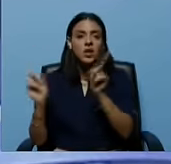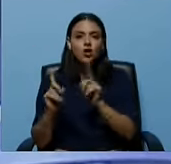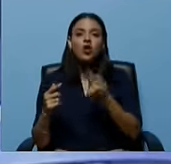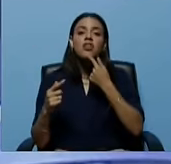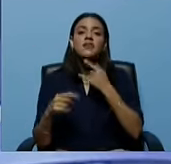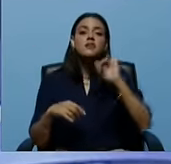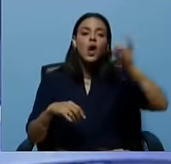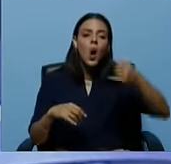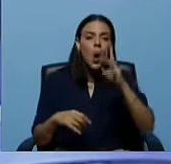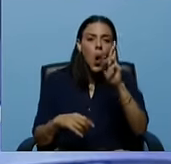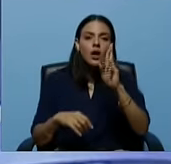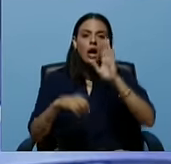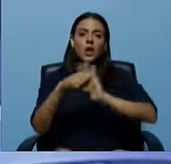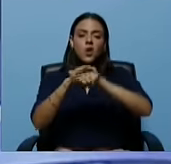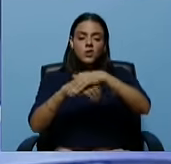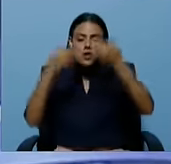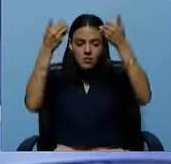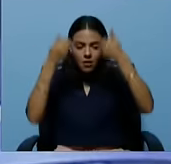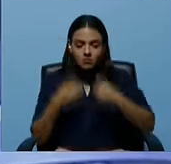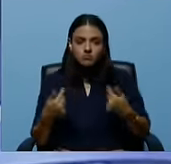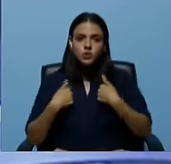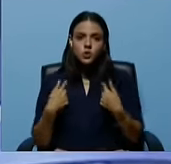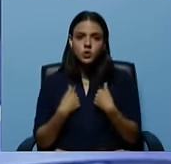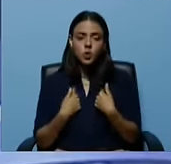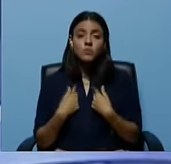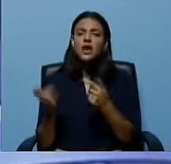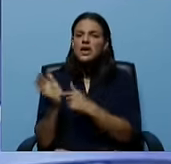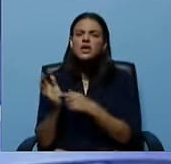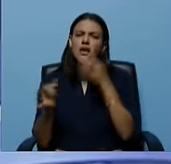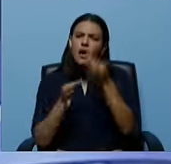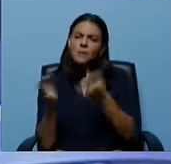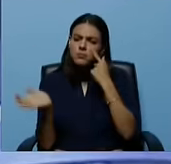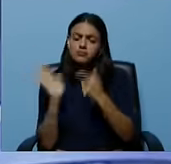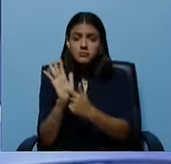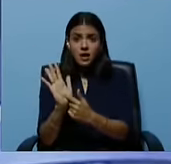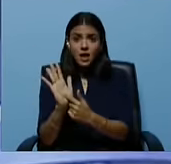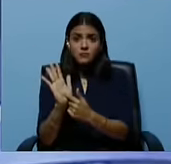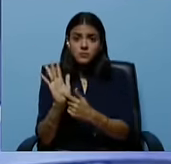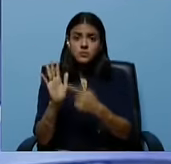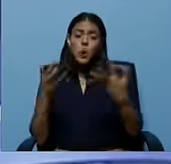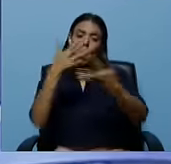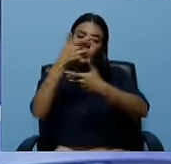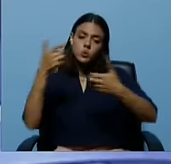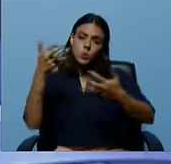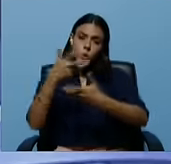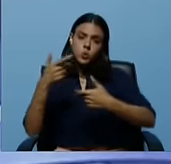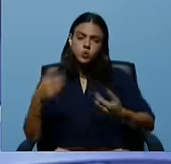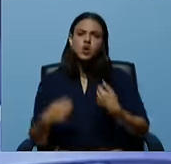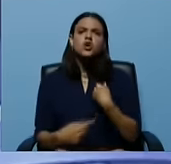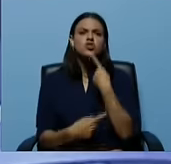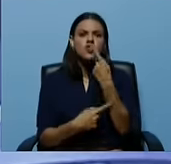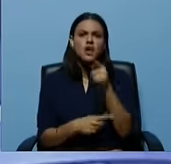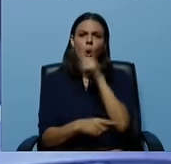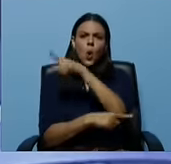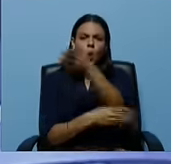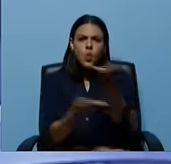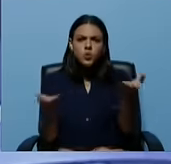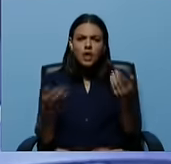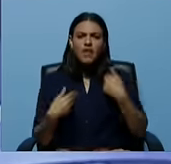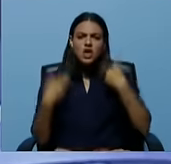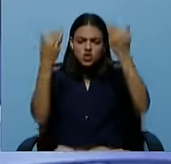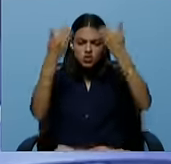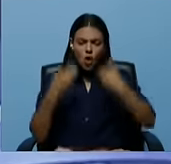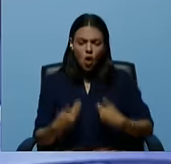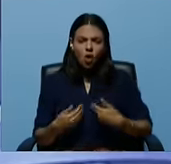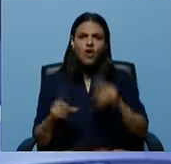Gómez. Y esto es lo que señala el señor González Urrutia. Me dirijo a usted en mi condición de